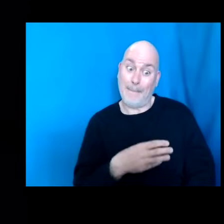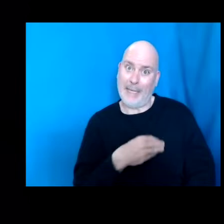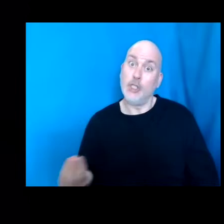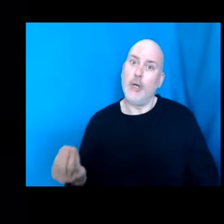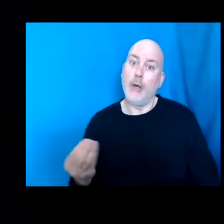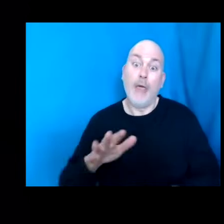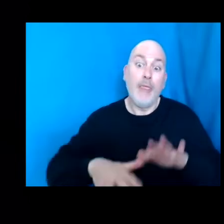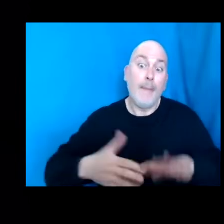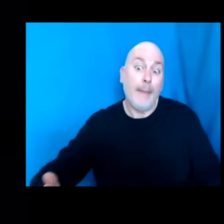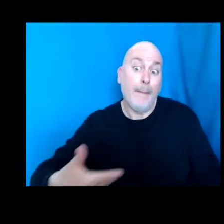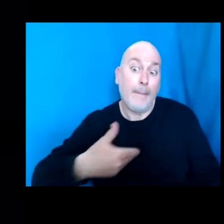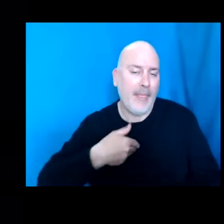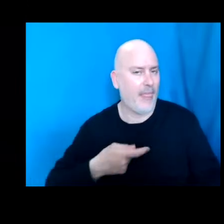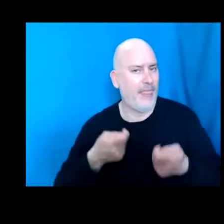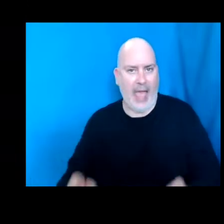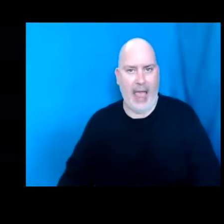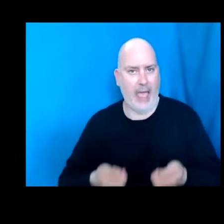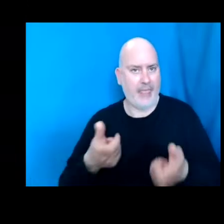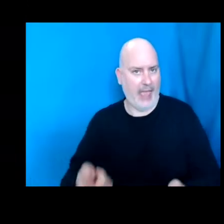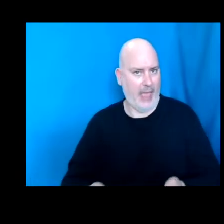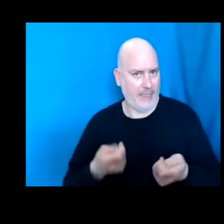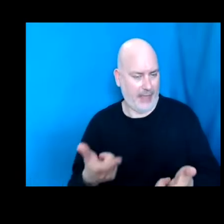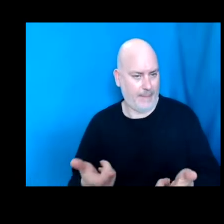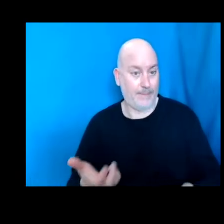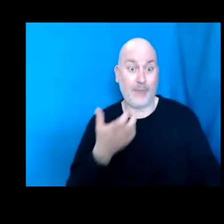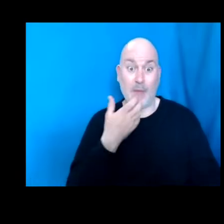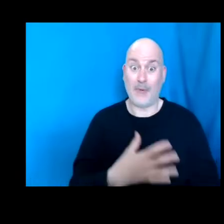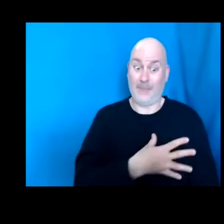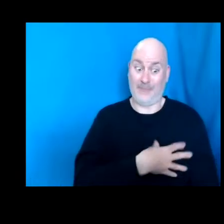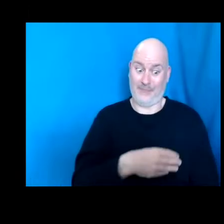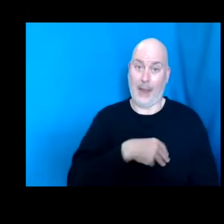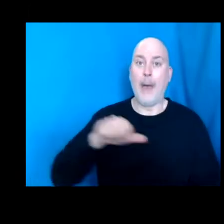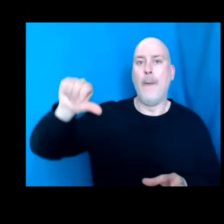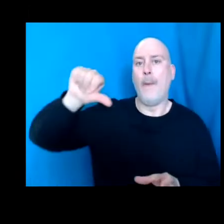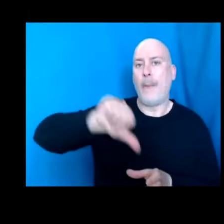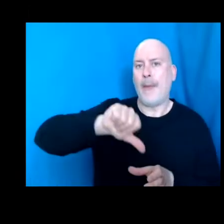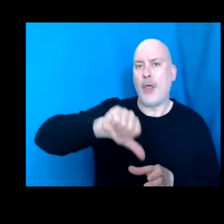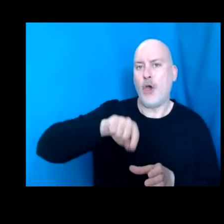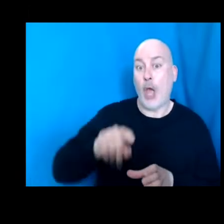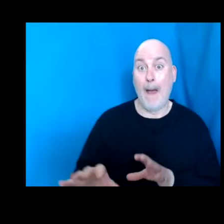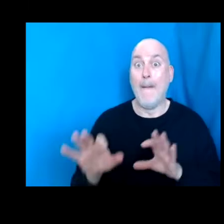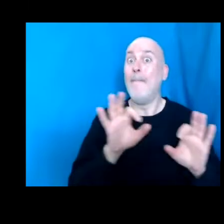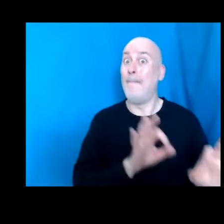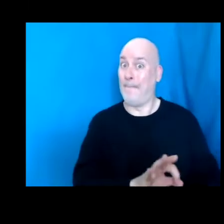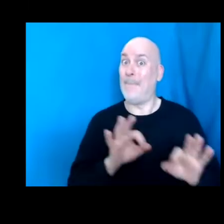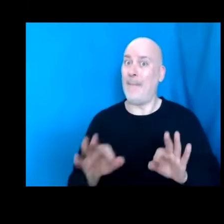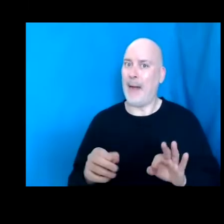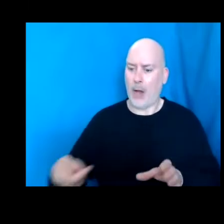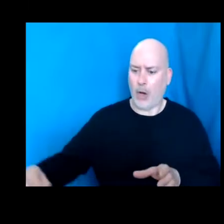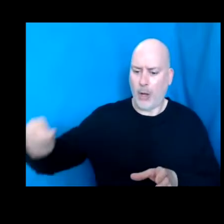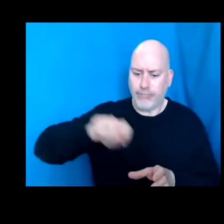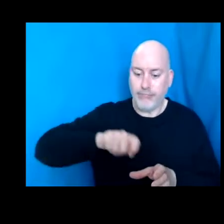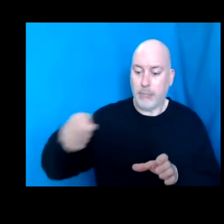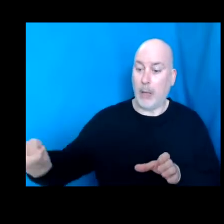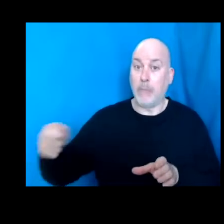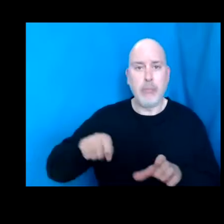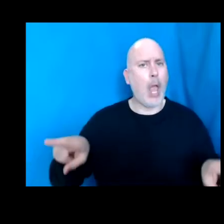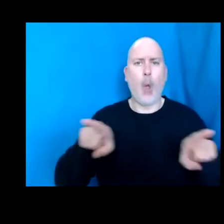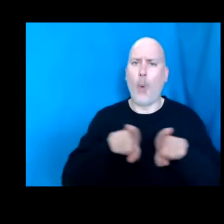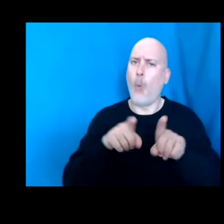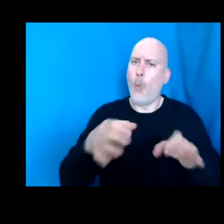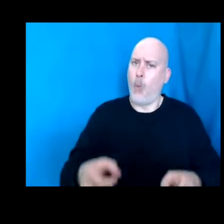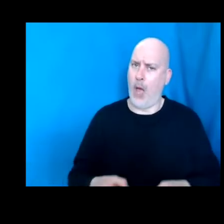demanda. En el lactante que está recibiendo biberones hay que prepararlos con el número de cacitos habitual. No